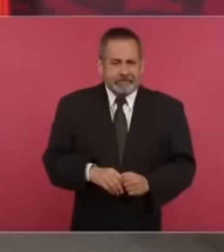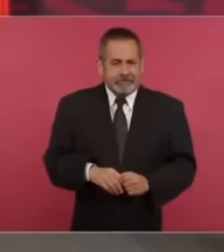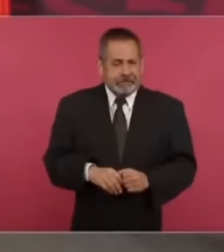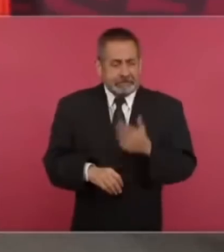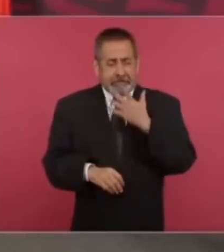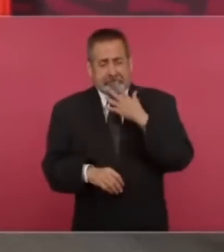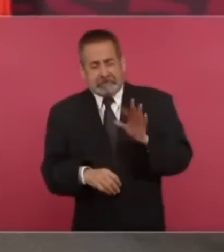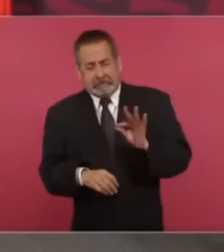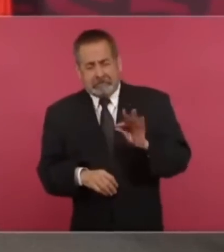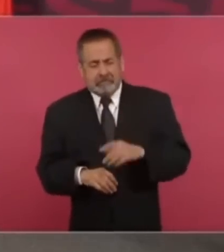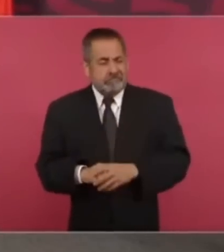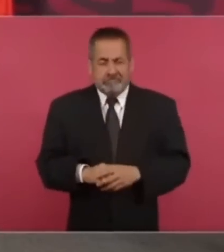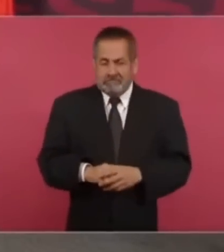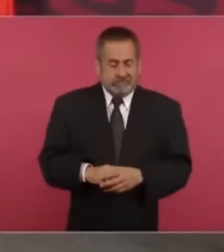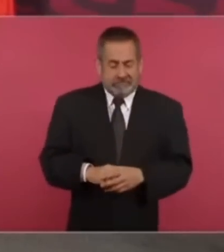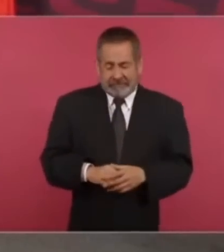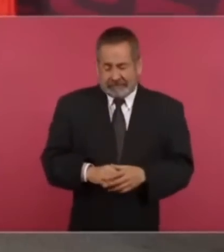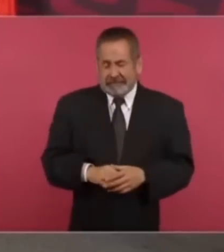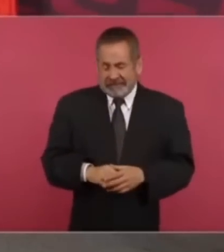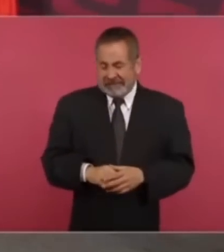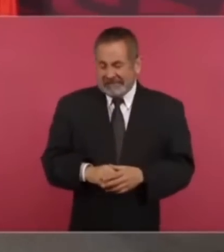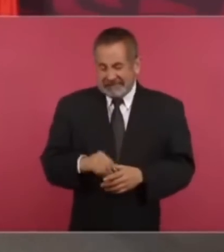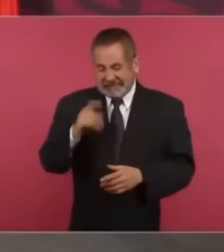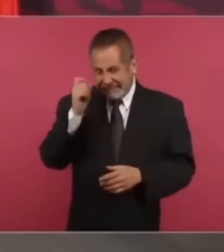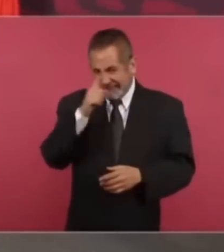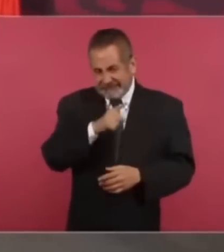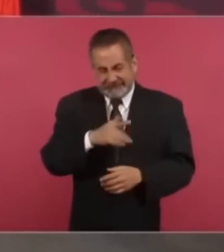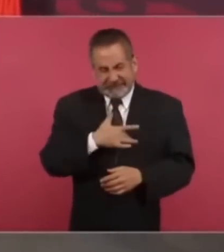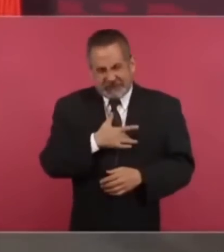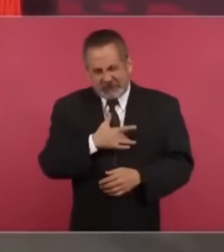poca cosa, bueno, hasta decirlo.